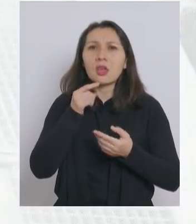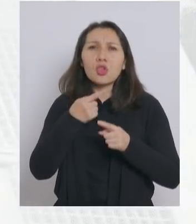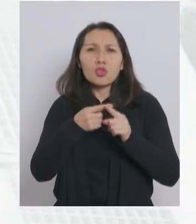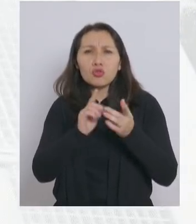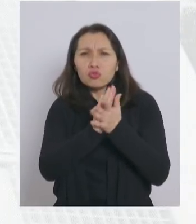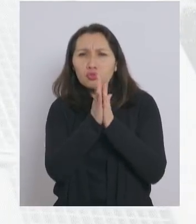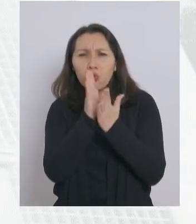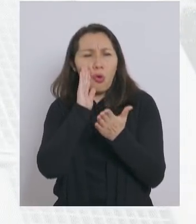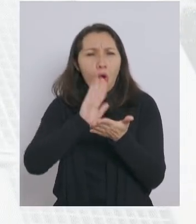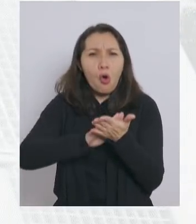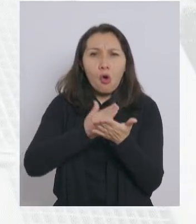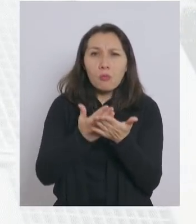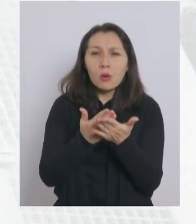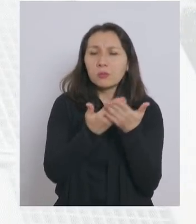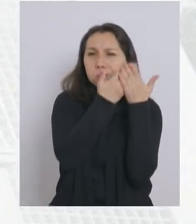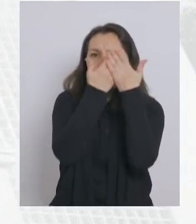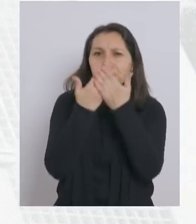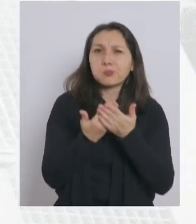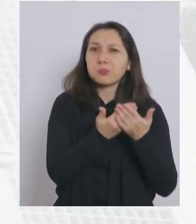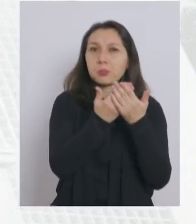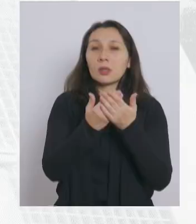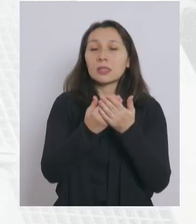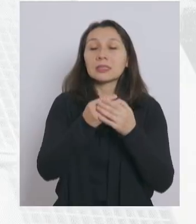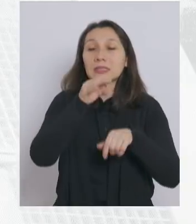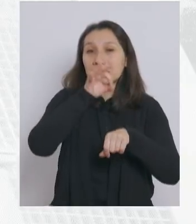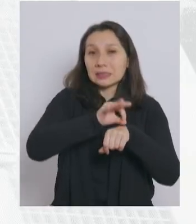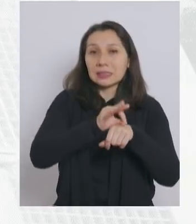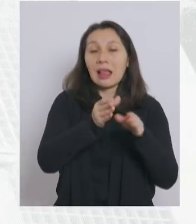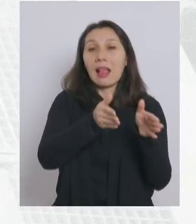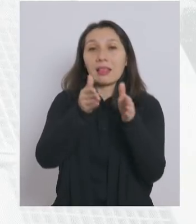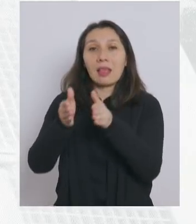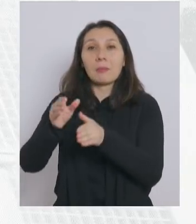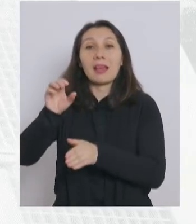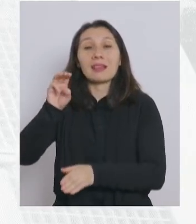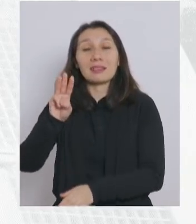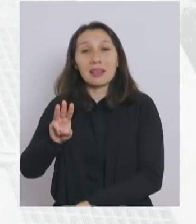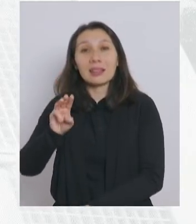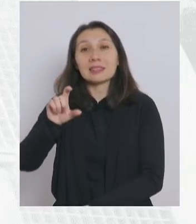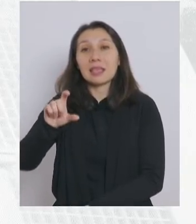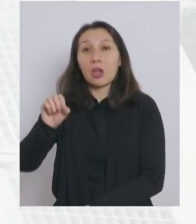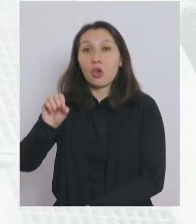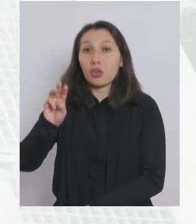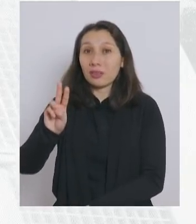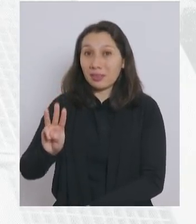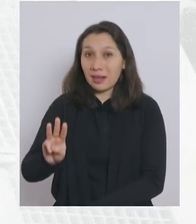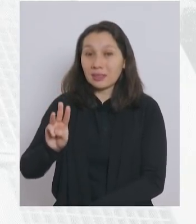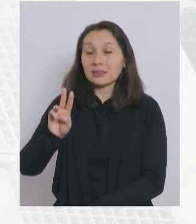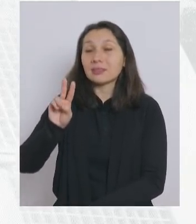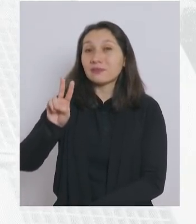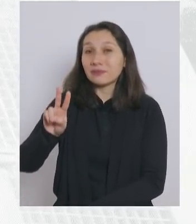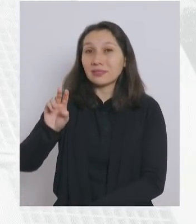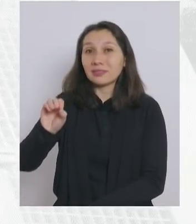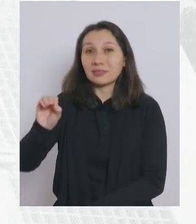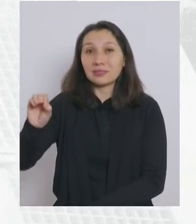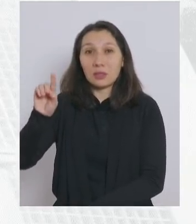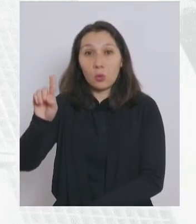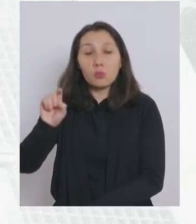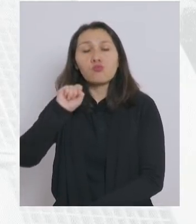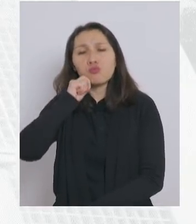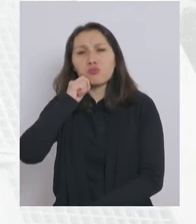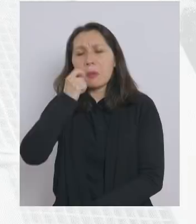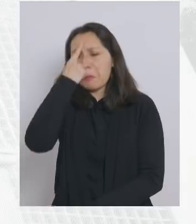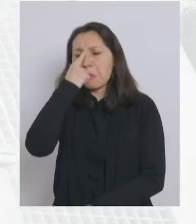rectogenicidad proveniente del estudio clínico fase 3 COV 3001, tiene un perfil de